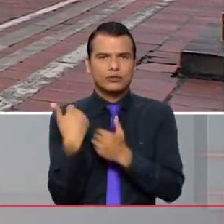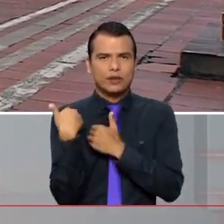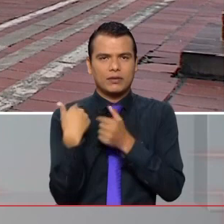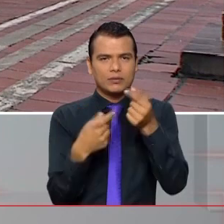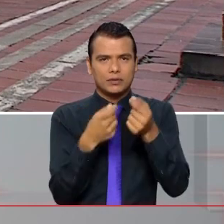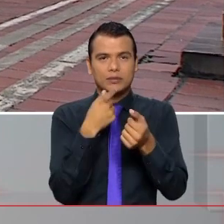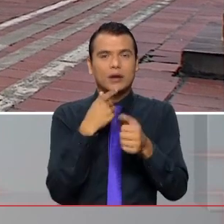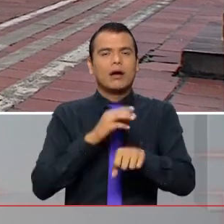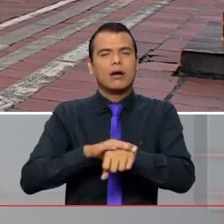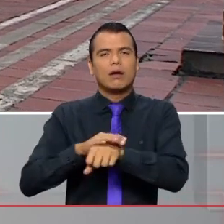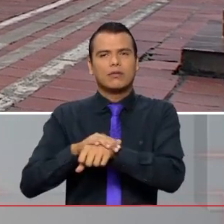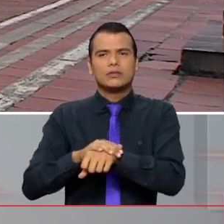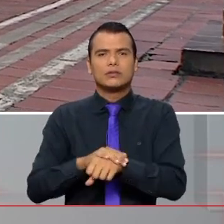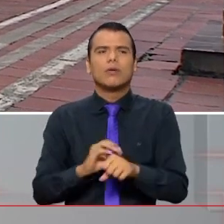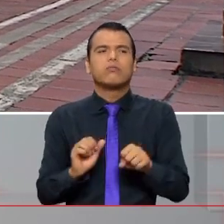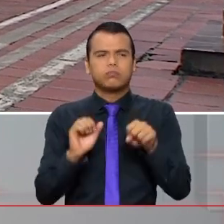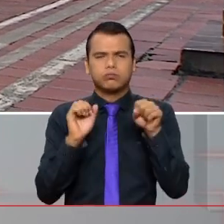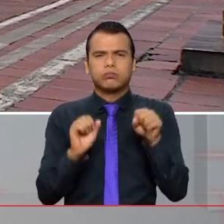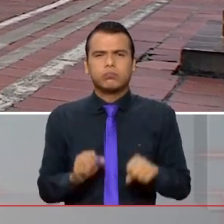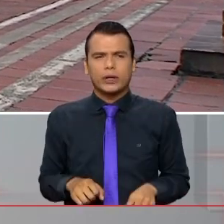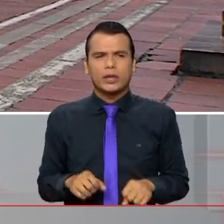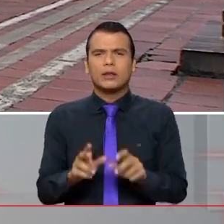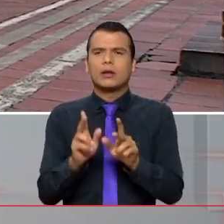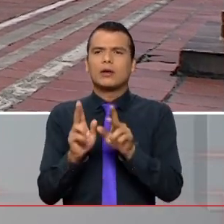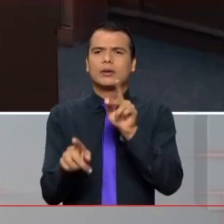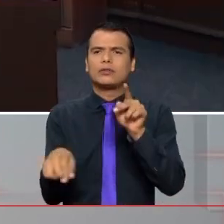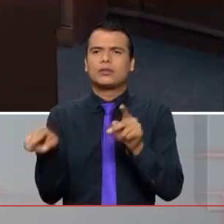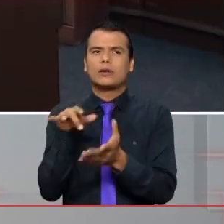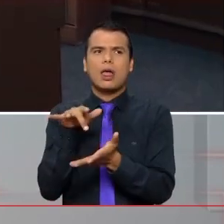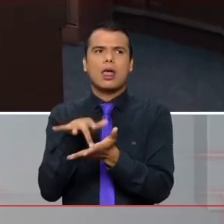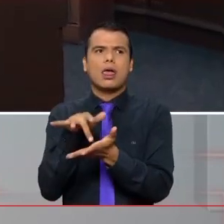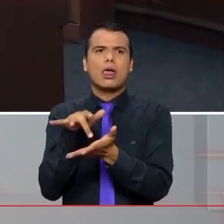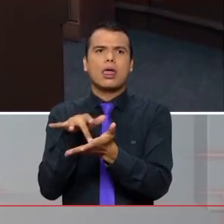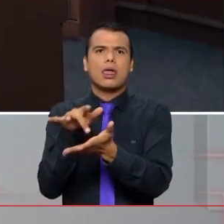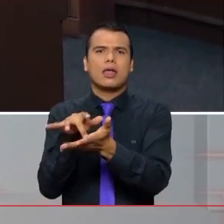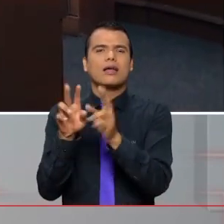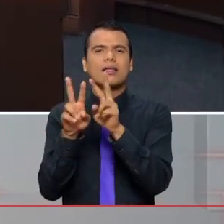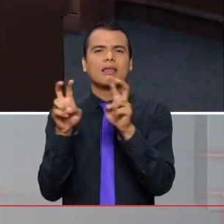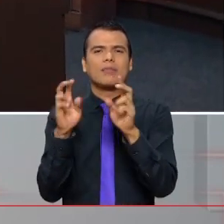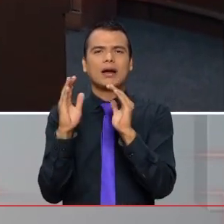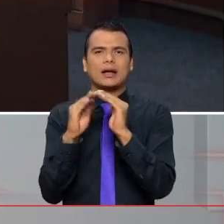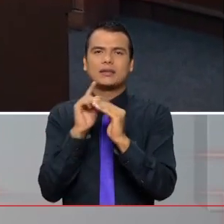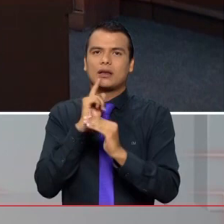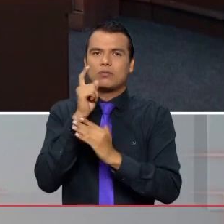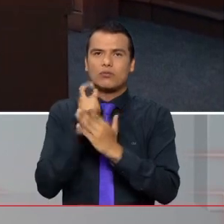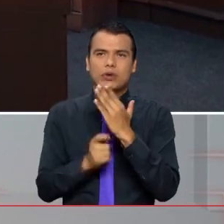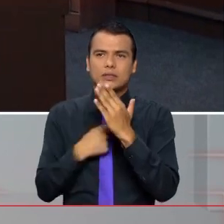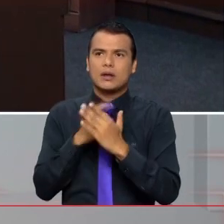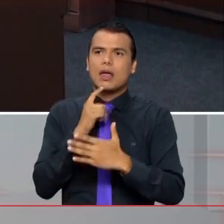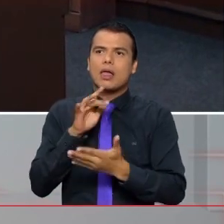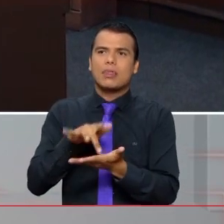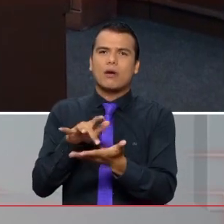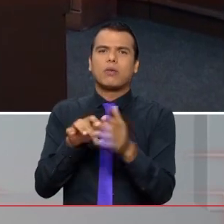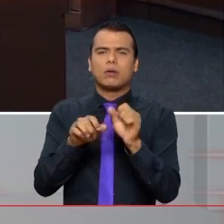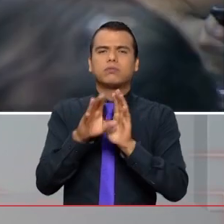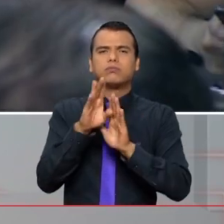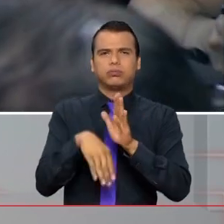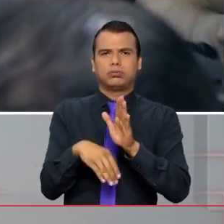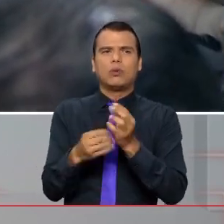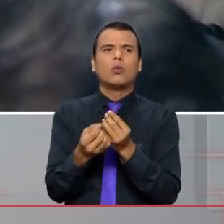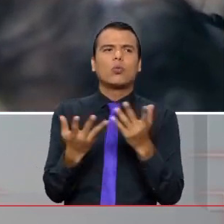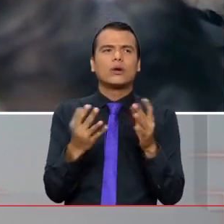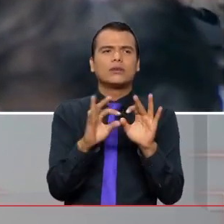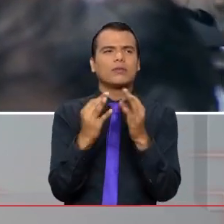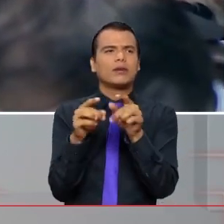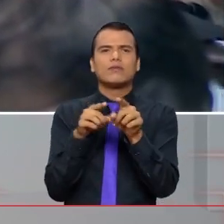la condonación de los intereses y la cartera morosa que por concepto de vivienda tienen 911 familias con la Alcaldía